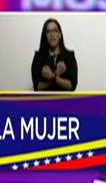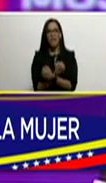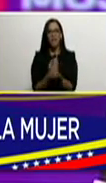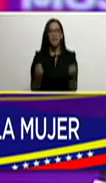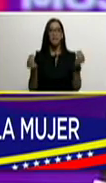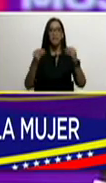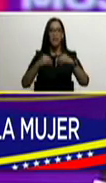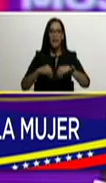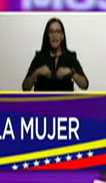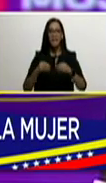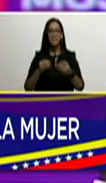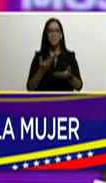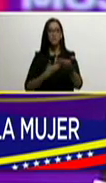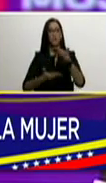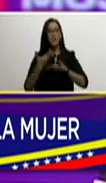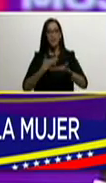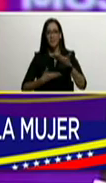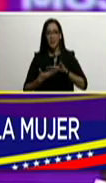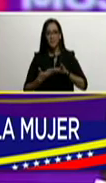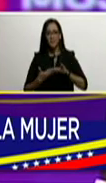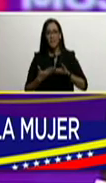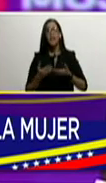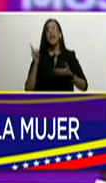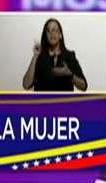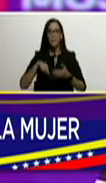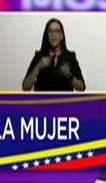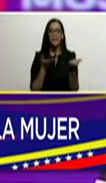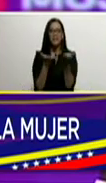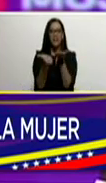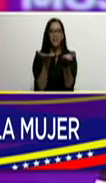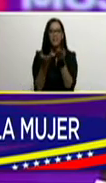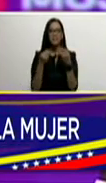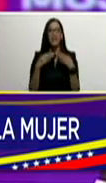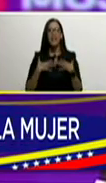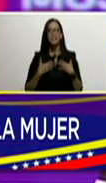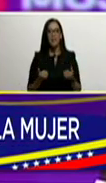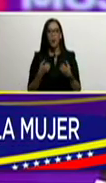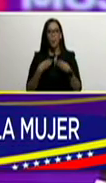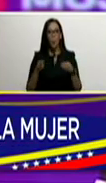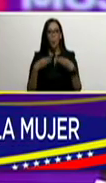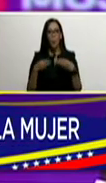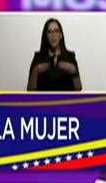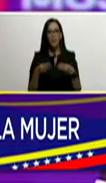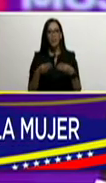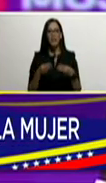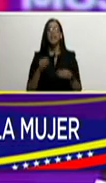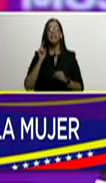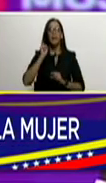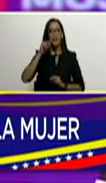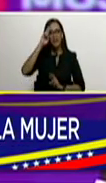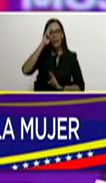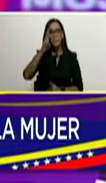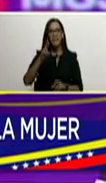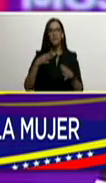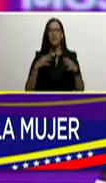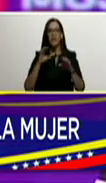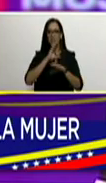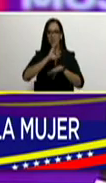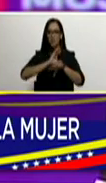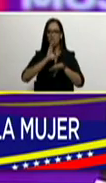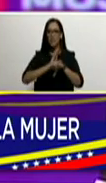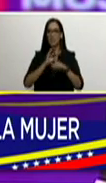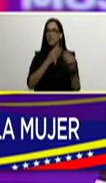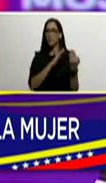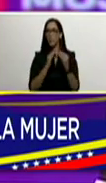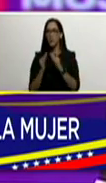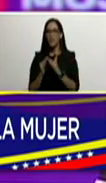empatía, en solidaridad. Es también el servicio en la salud pública, es también el respeto en la ciudad y en las